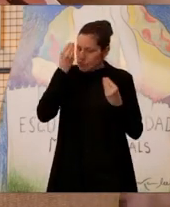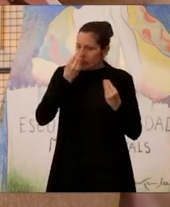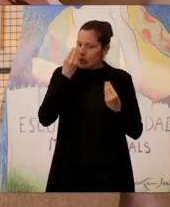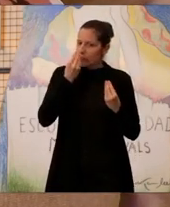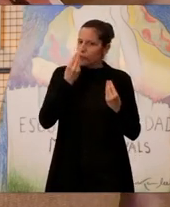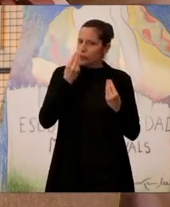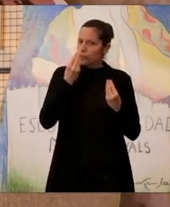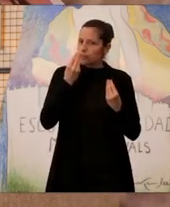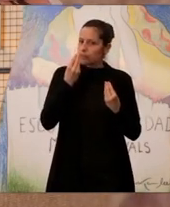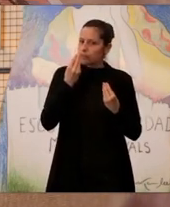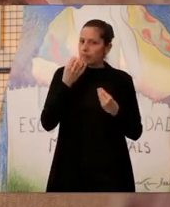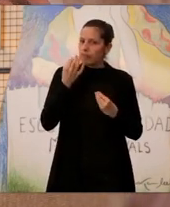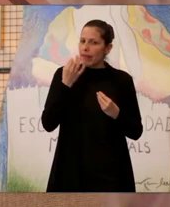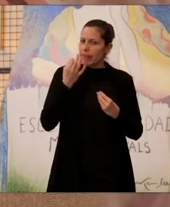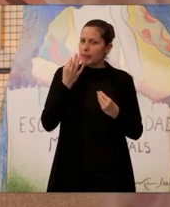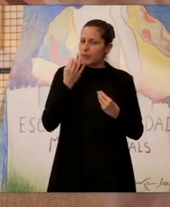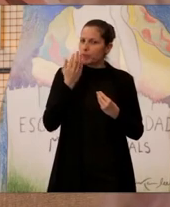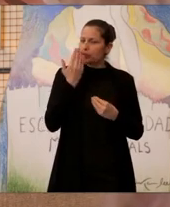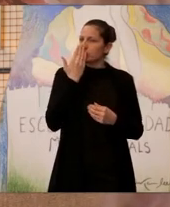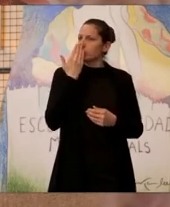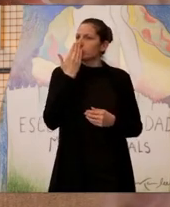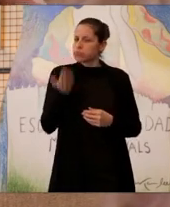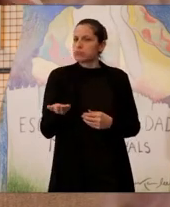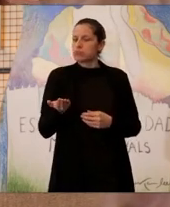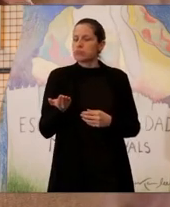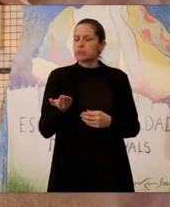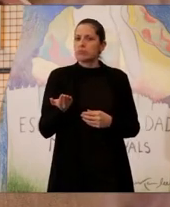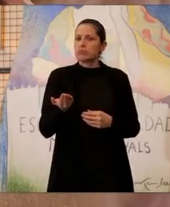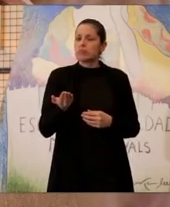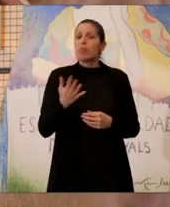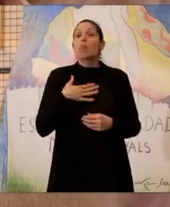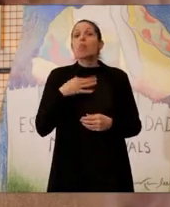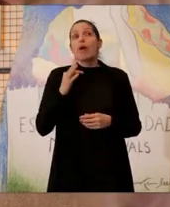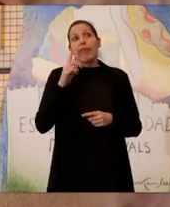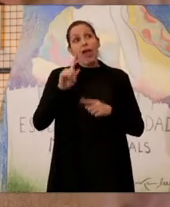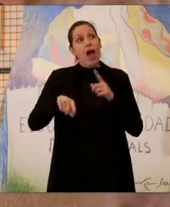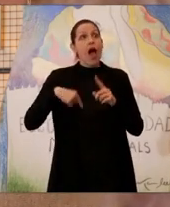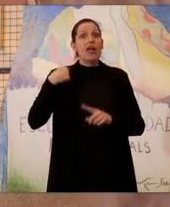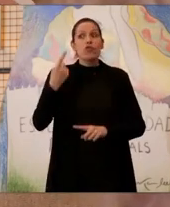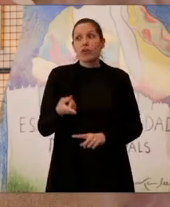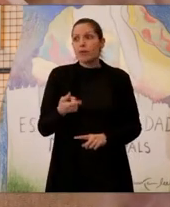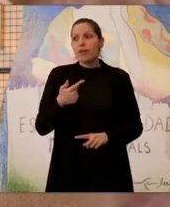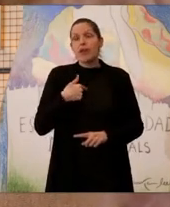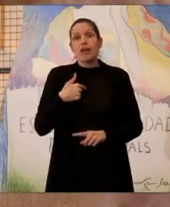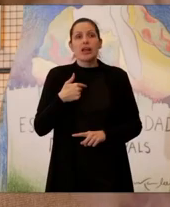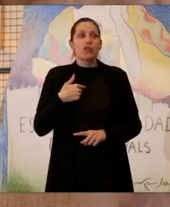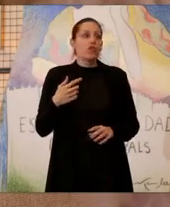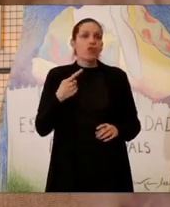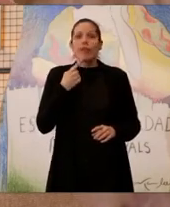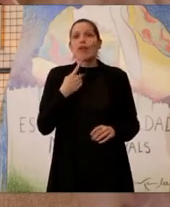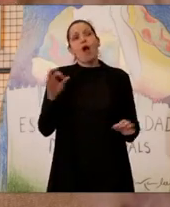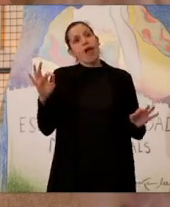al menos a plantearlas no igual estoy equivocada y el año que viene llego y digo nada me equivoqué completamente